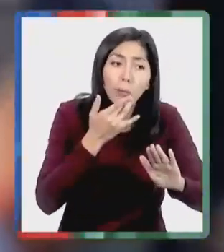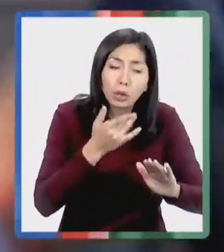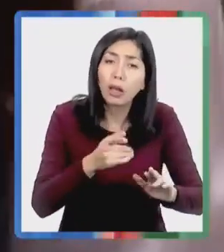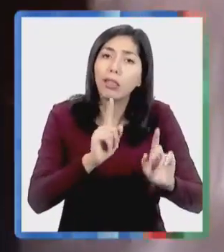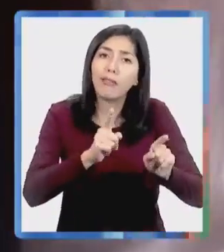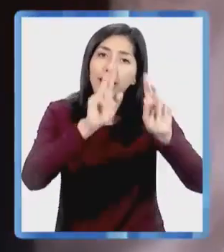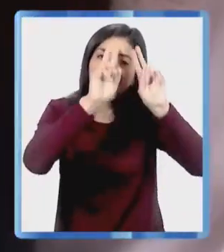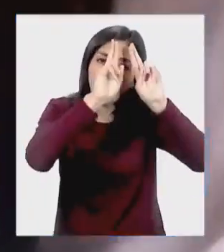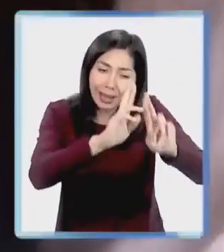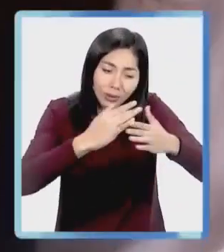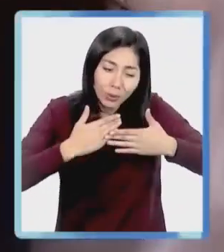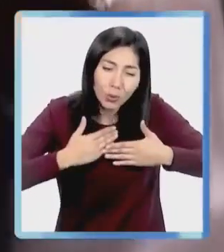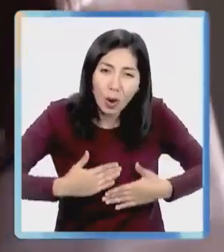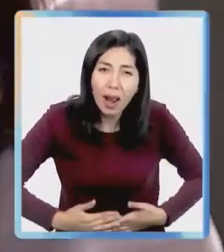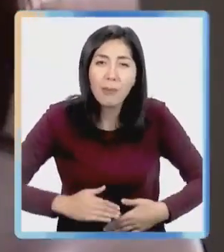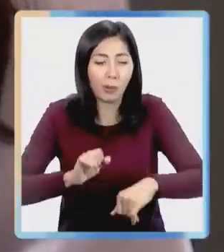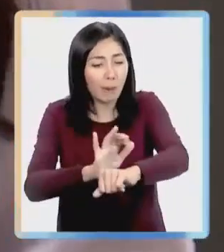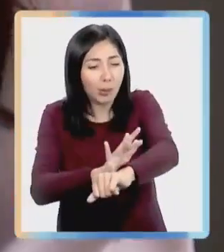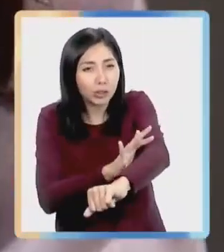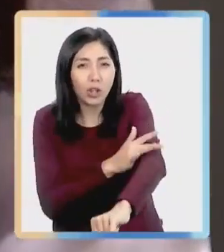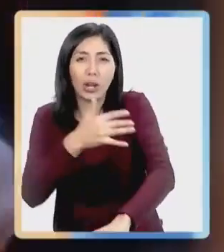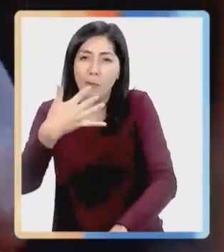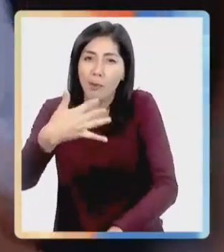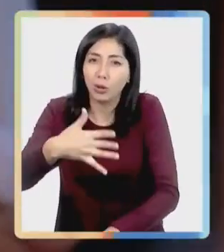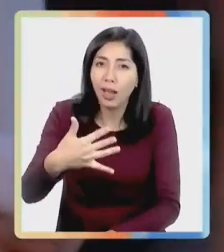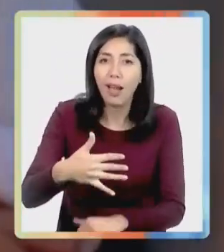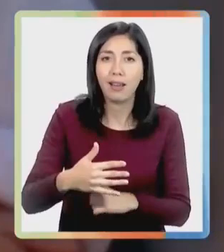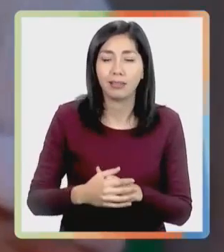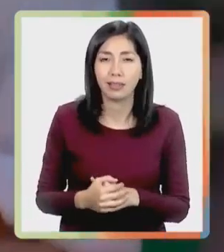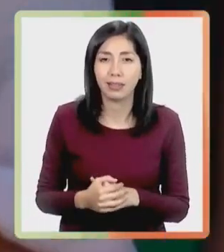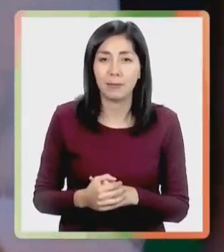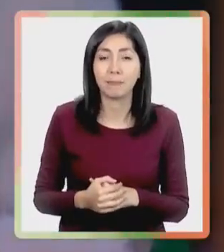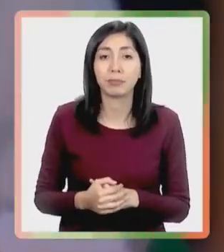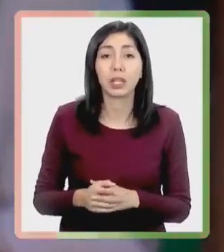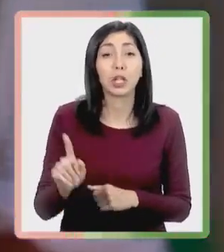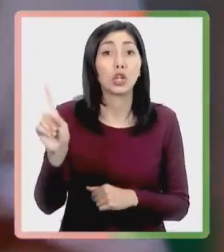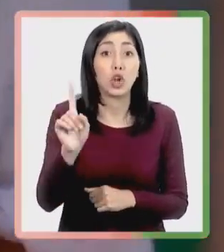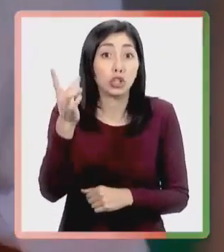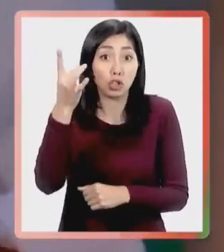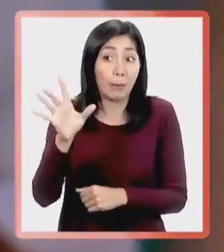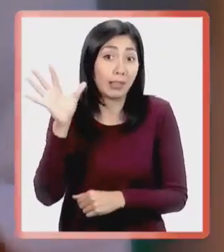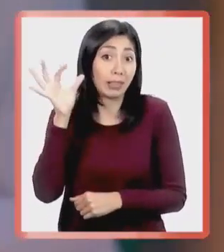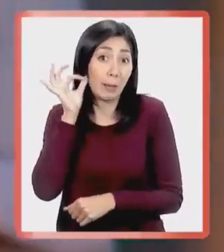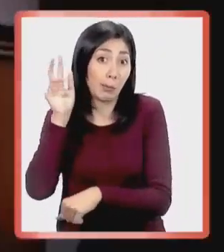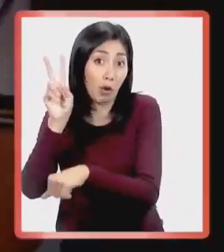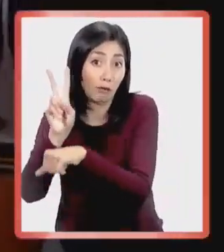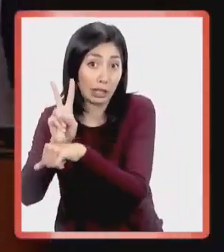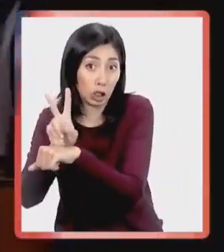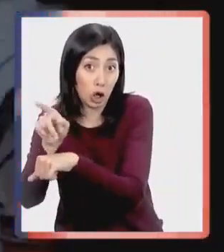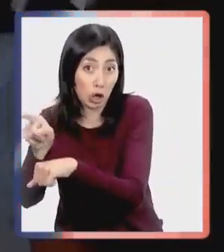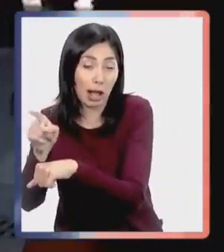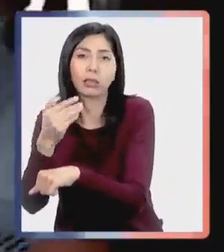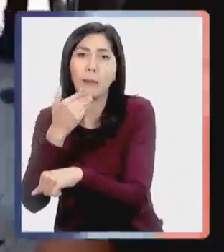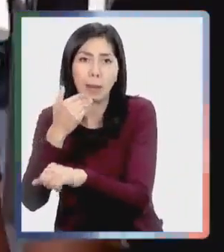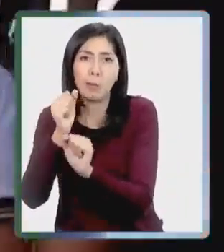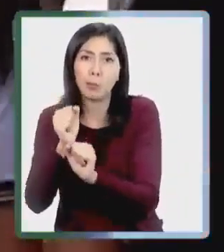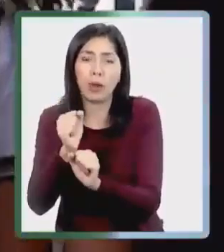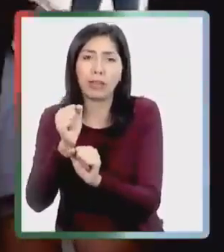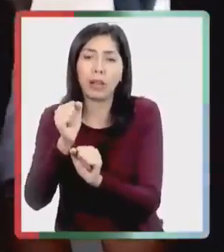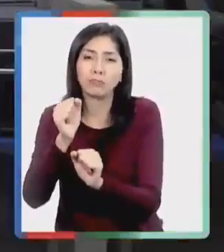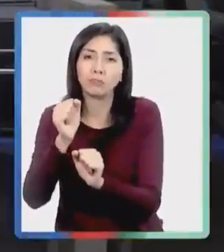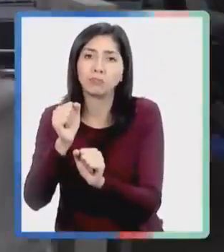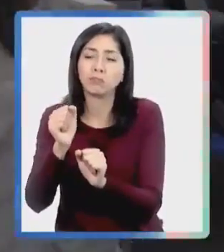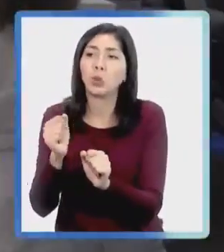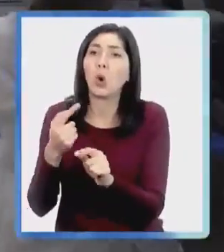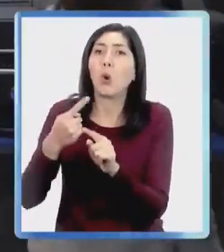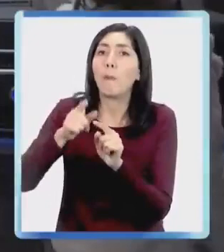emociones son importantes, que involucre distintos estamentos, no solo la profesora, sino que, por ejemplo, que llegue un psicólogo, que